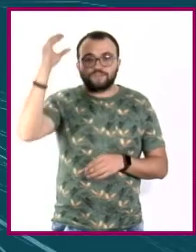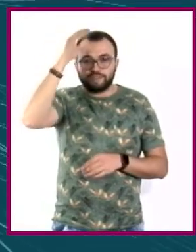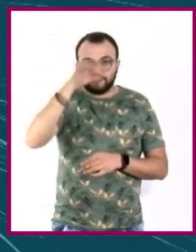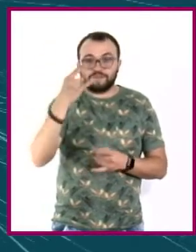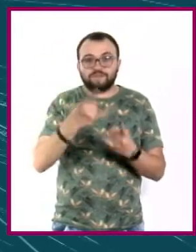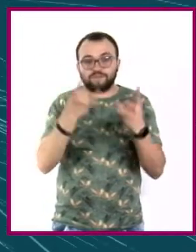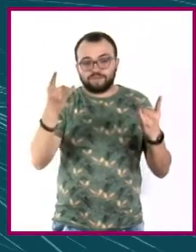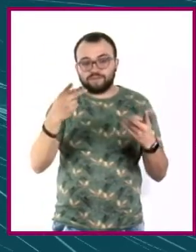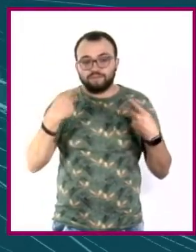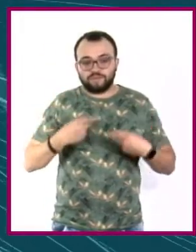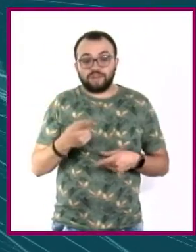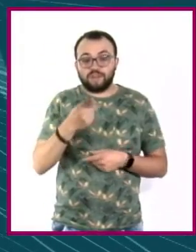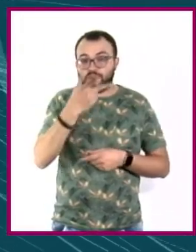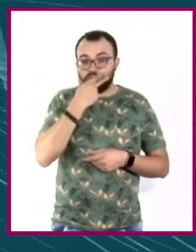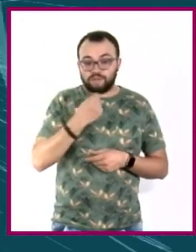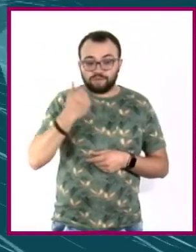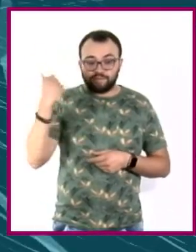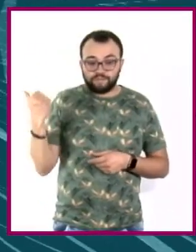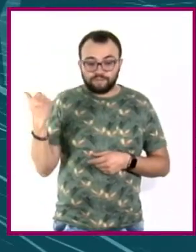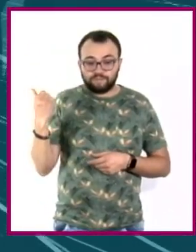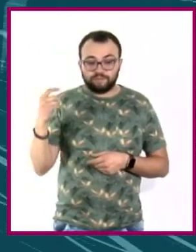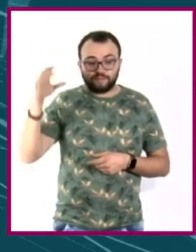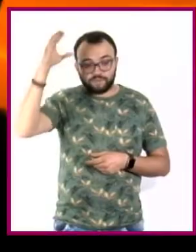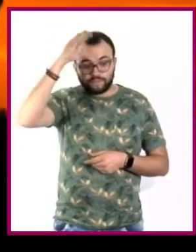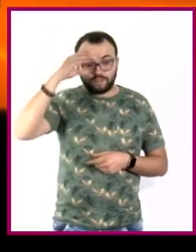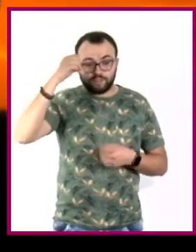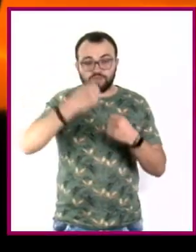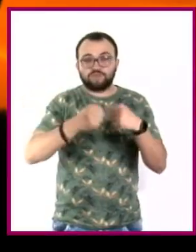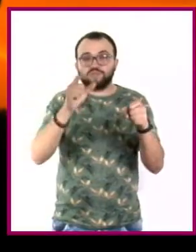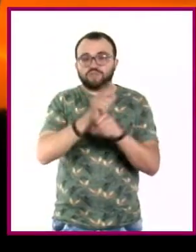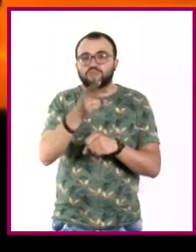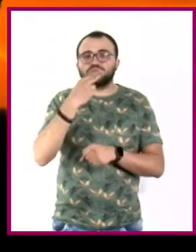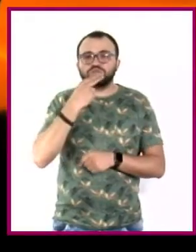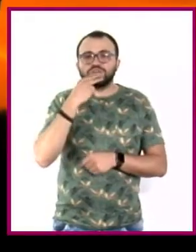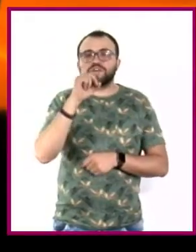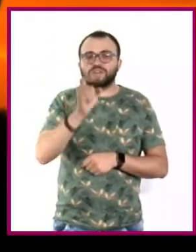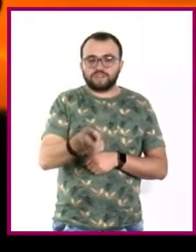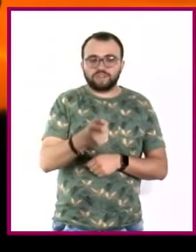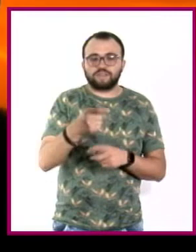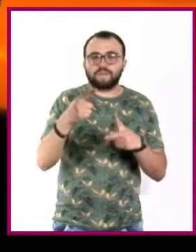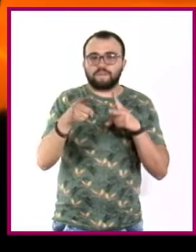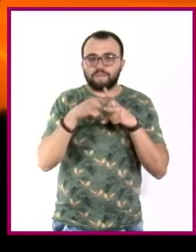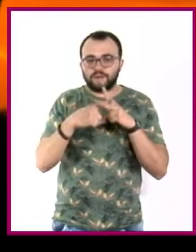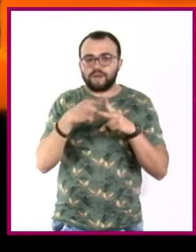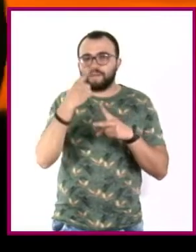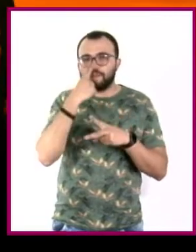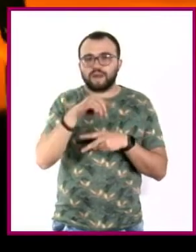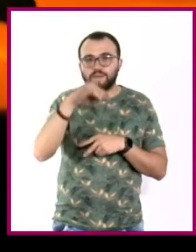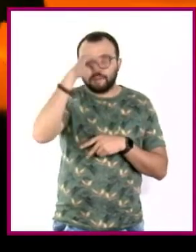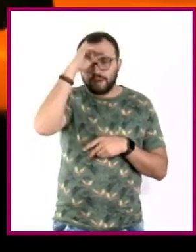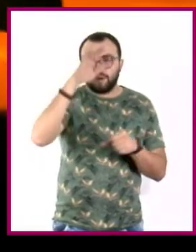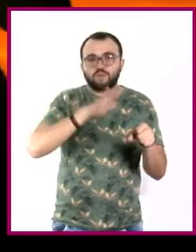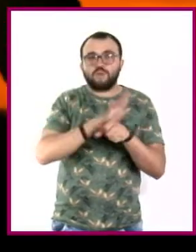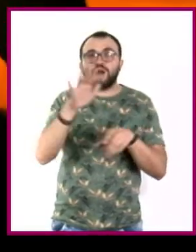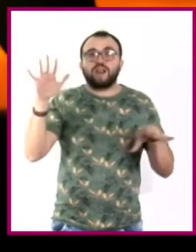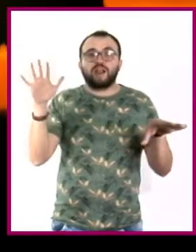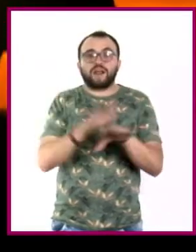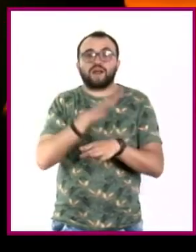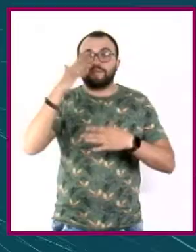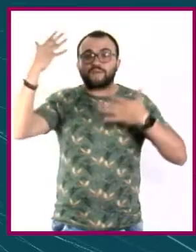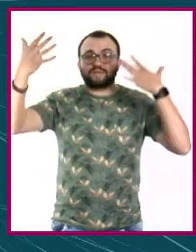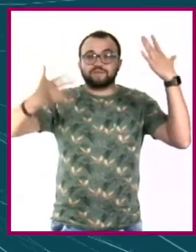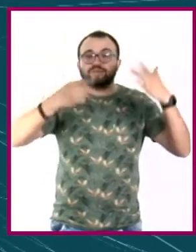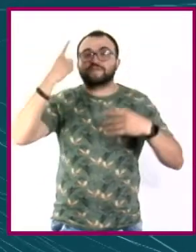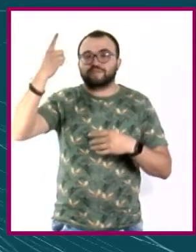Revilla es un científico social que utiliza la informática y las matemáticas para predecir los efectos del cambio climático en